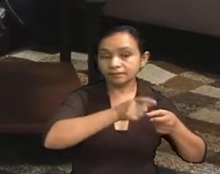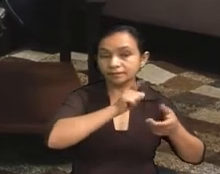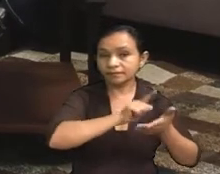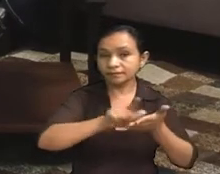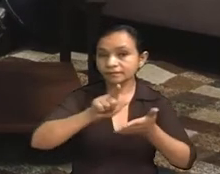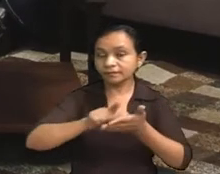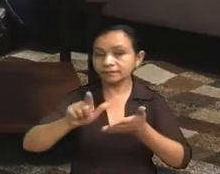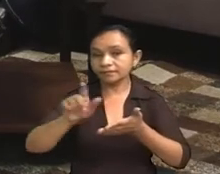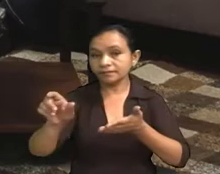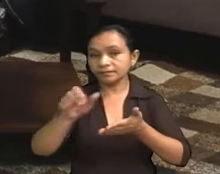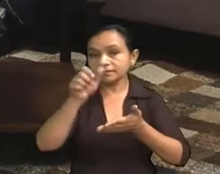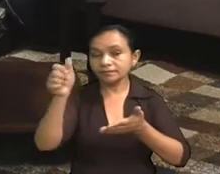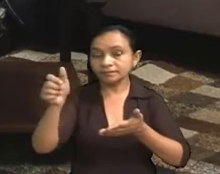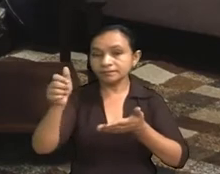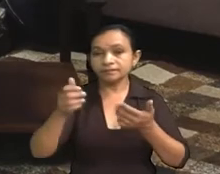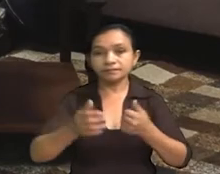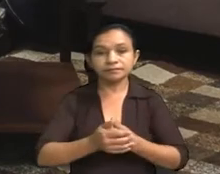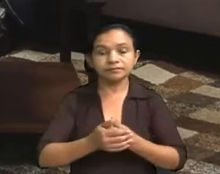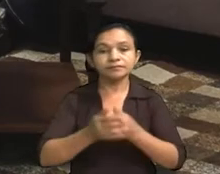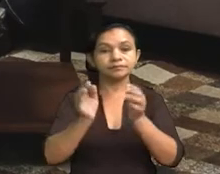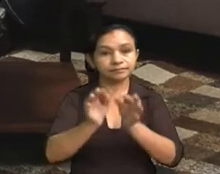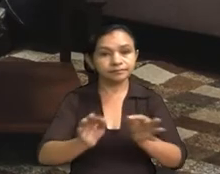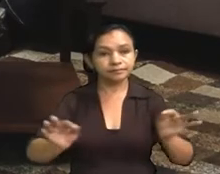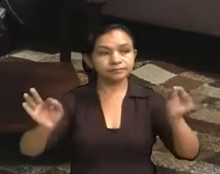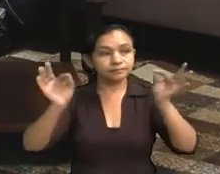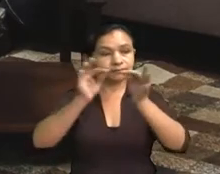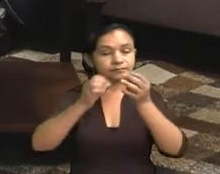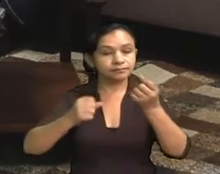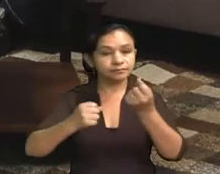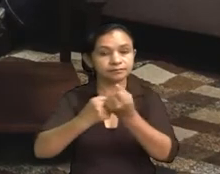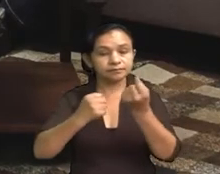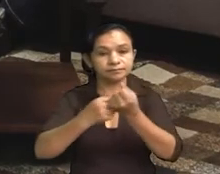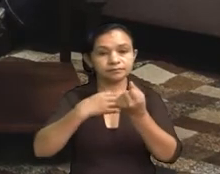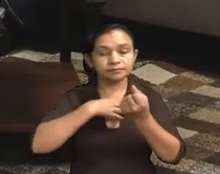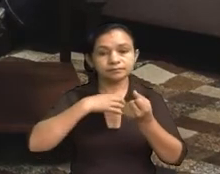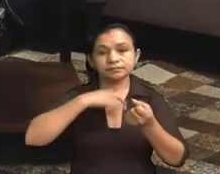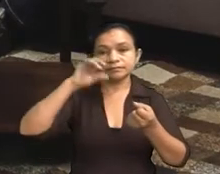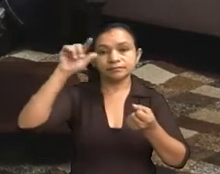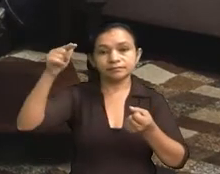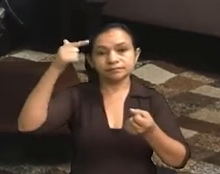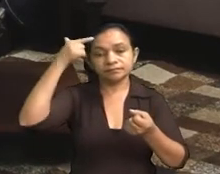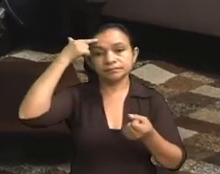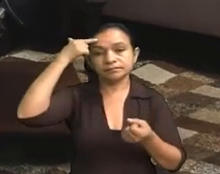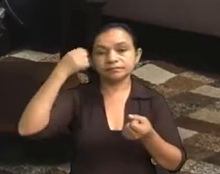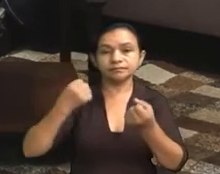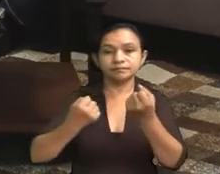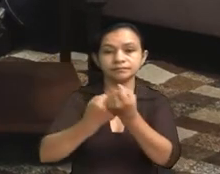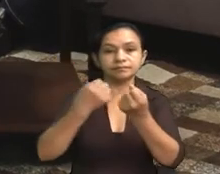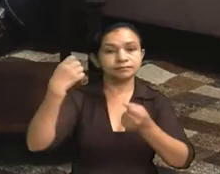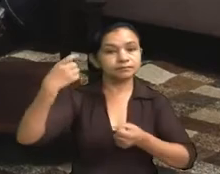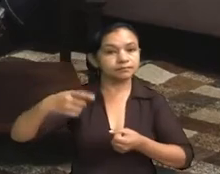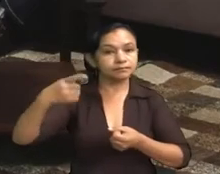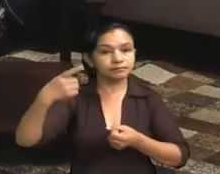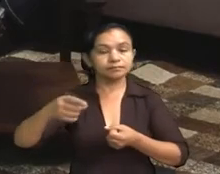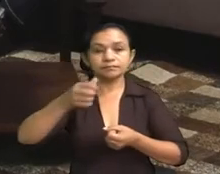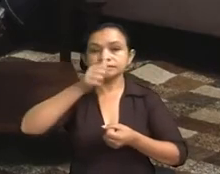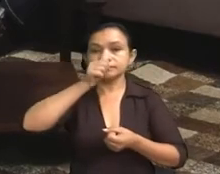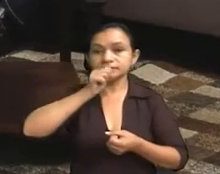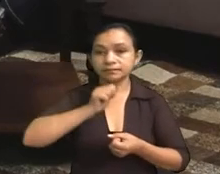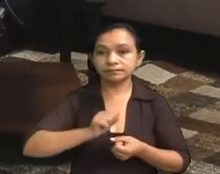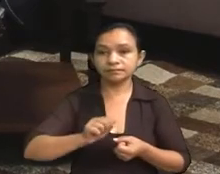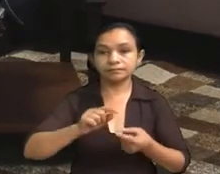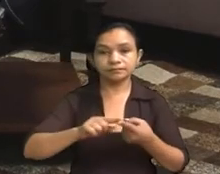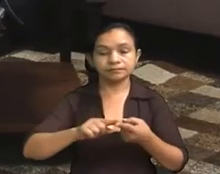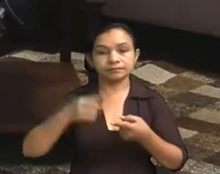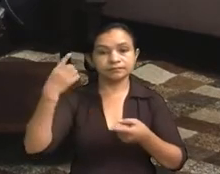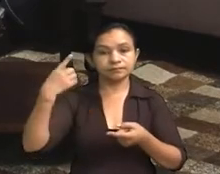sido otro de las prioridades de nuestro gobierno para restituir el derecho al agua, el